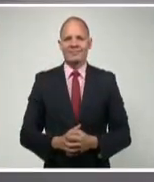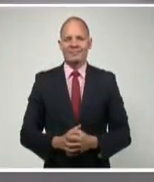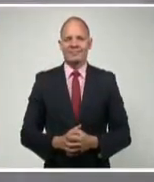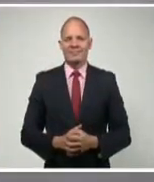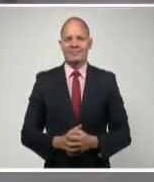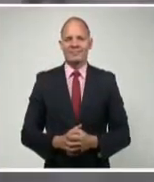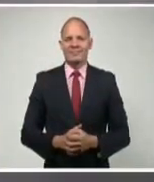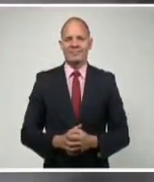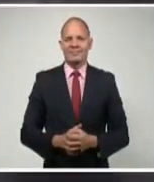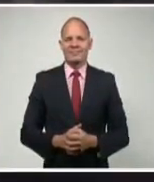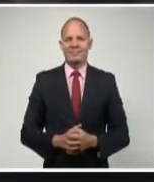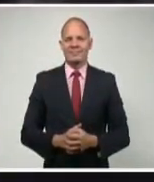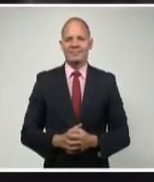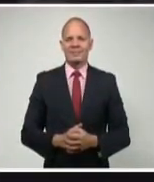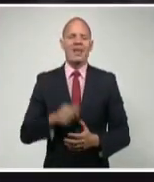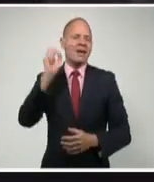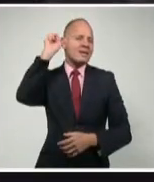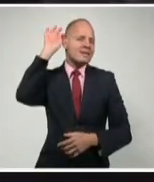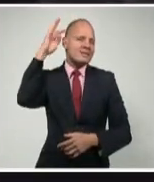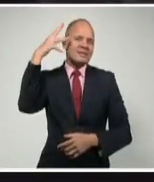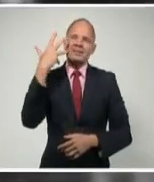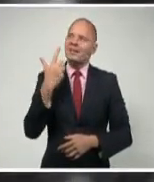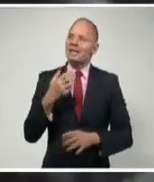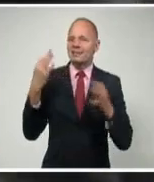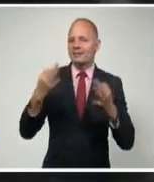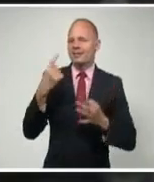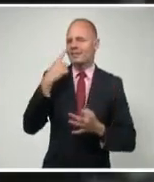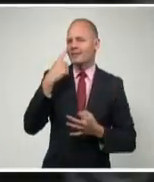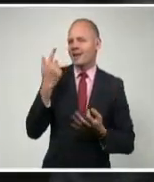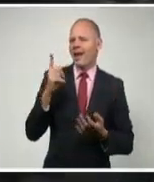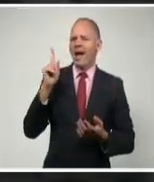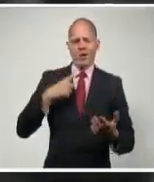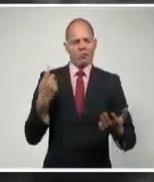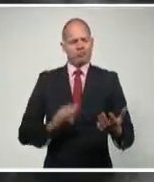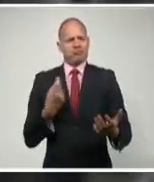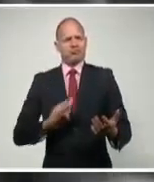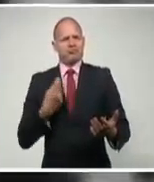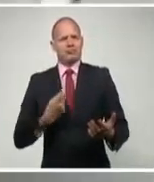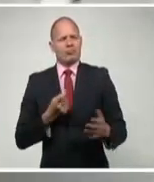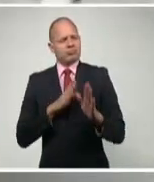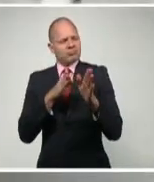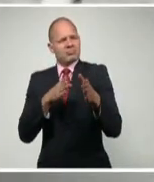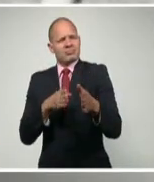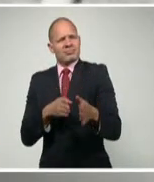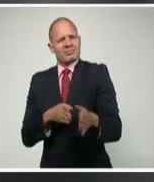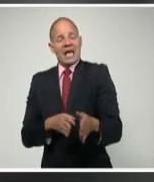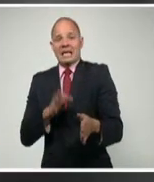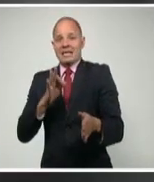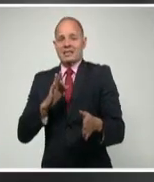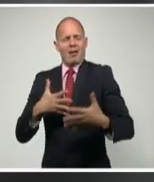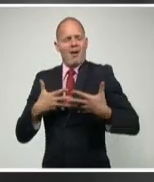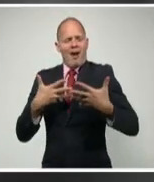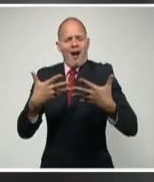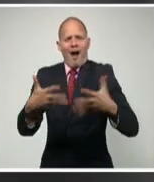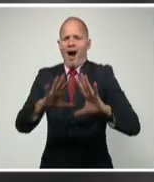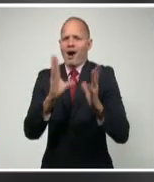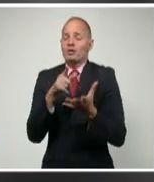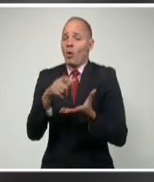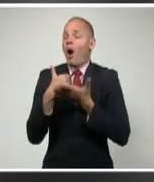A Celia se le conoce como una guerrillera intachable, siempre en primera fila para la acción y colaboradora inseparable de